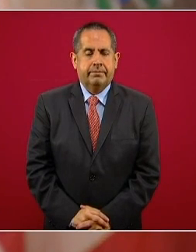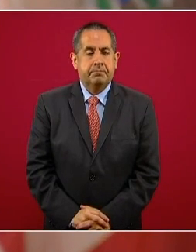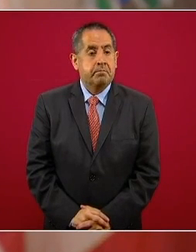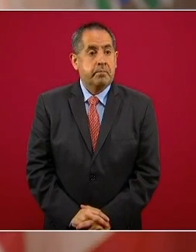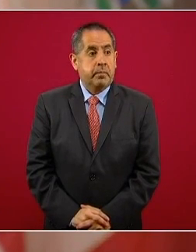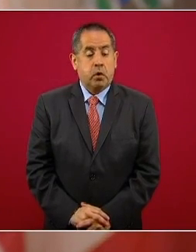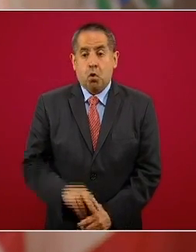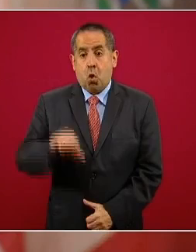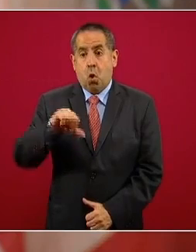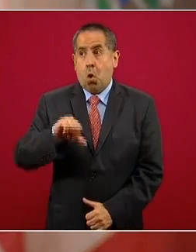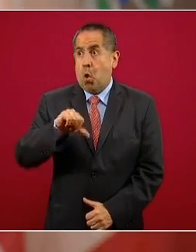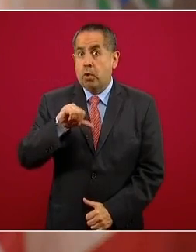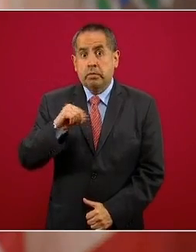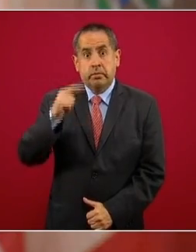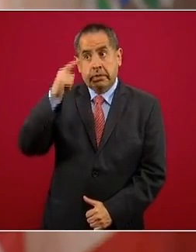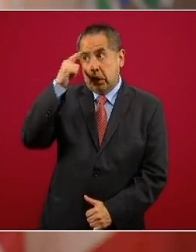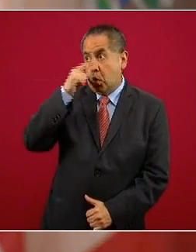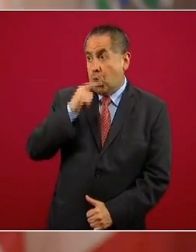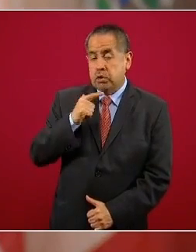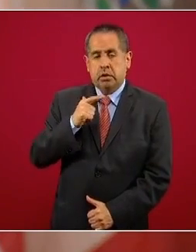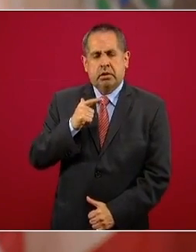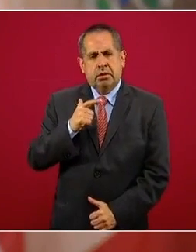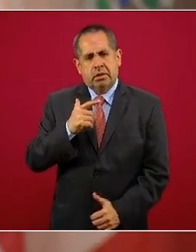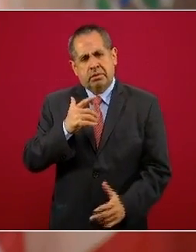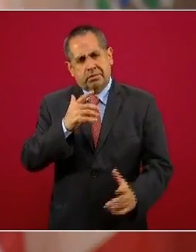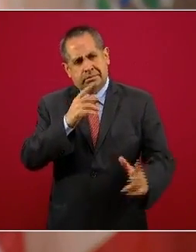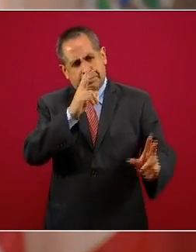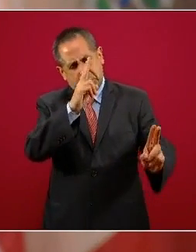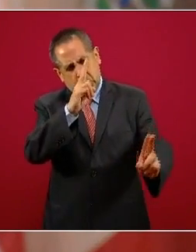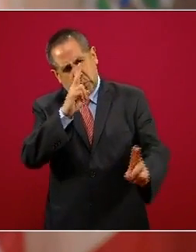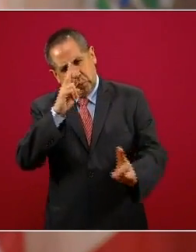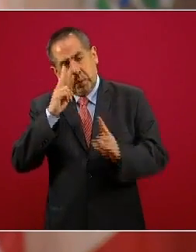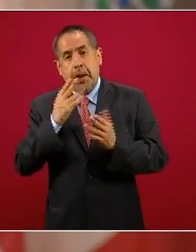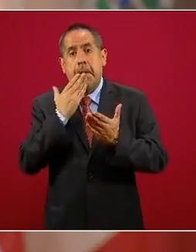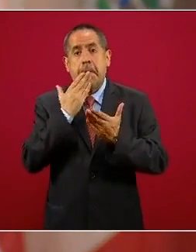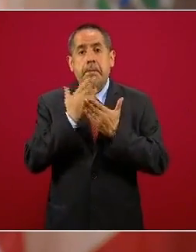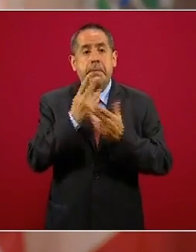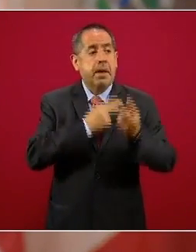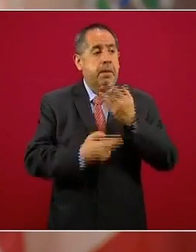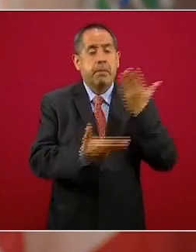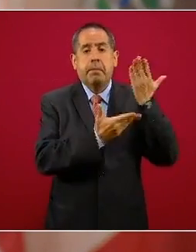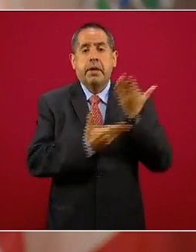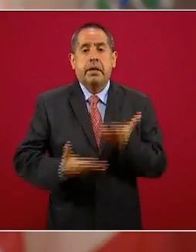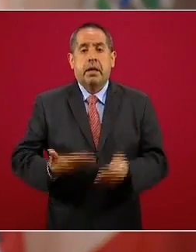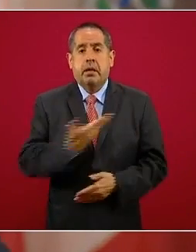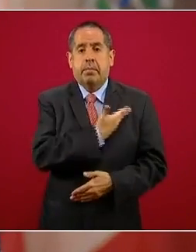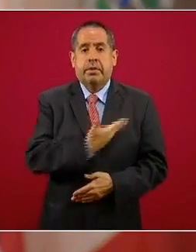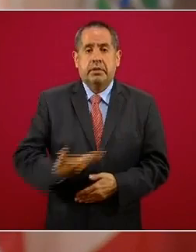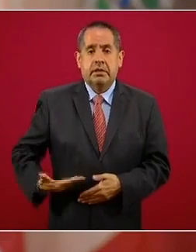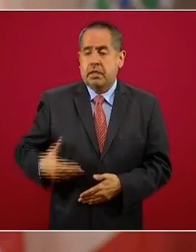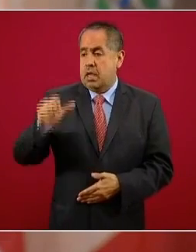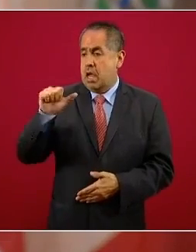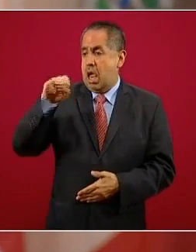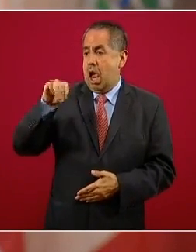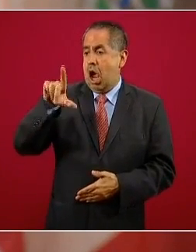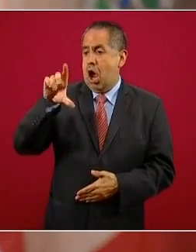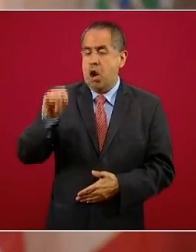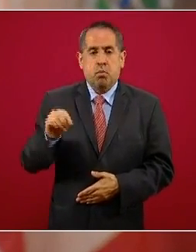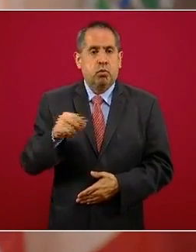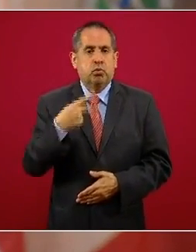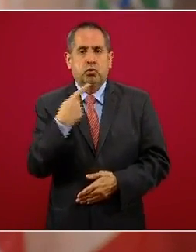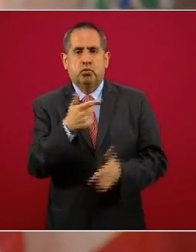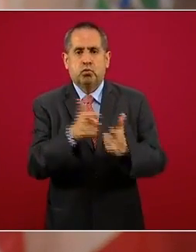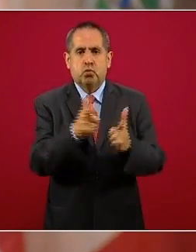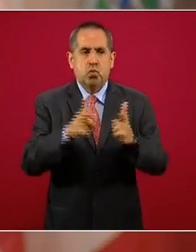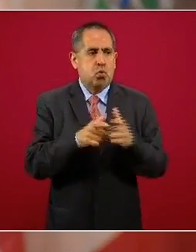to esta noche nos honra dar la bienvenida al presidente López Obrador, a toda la